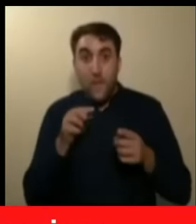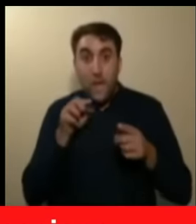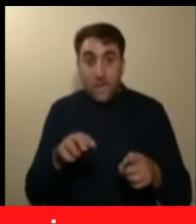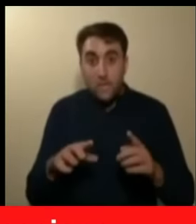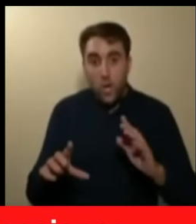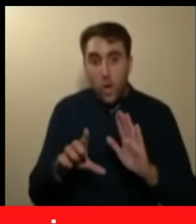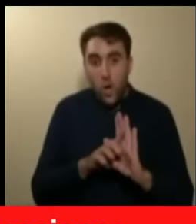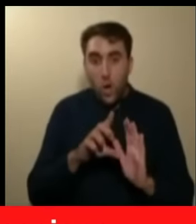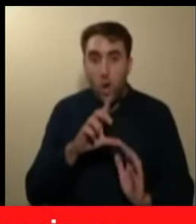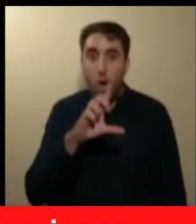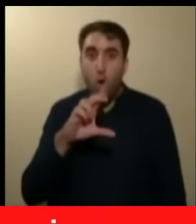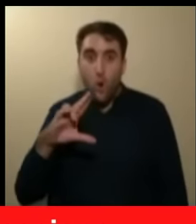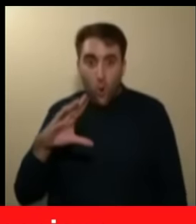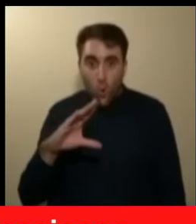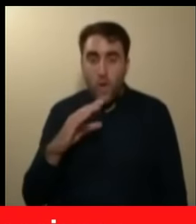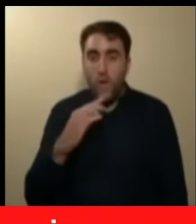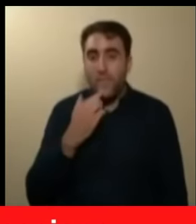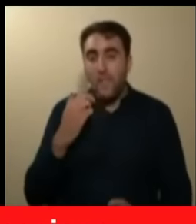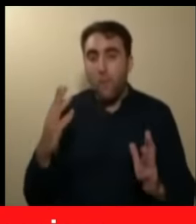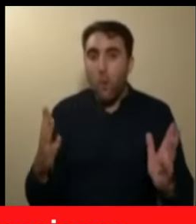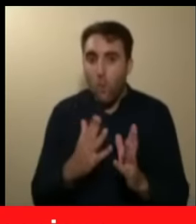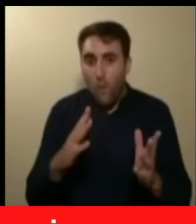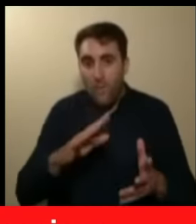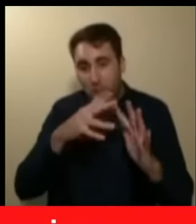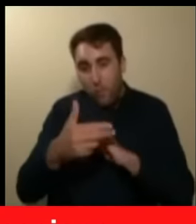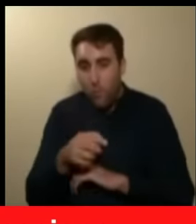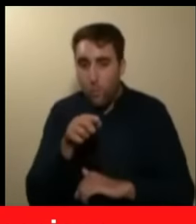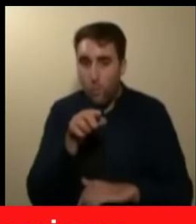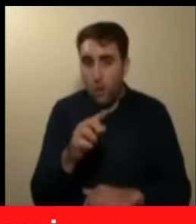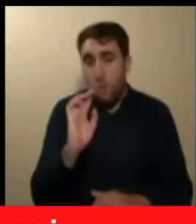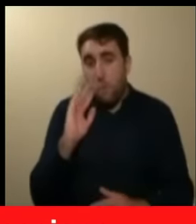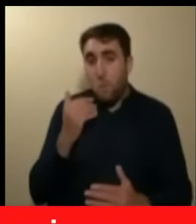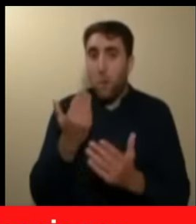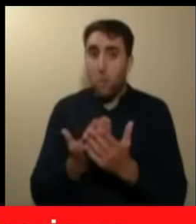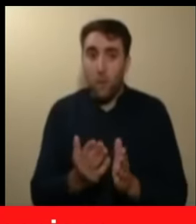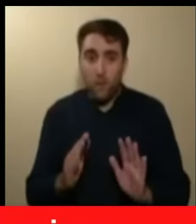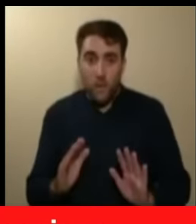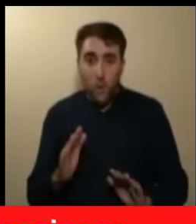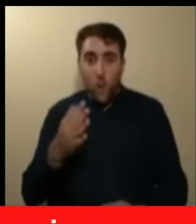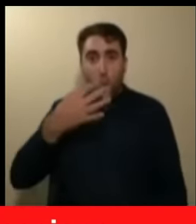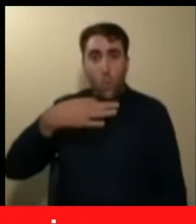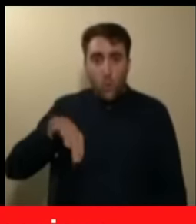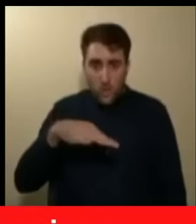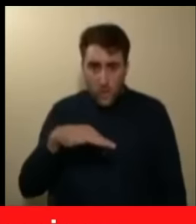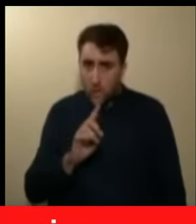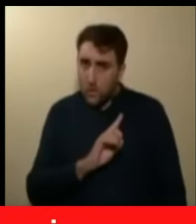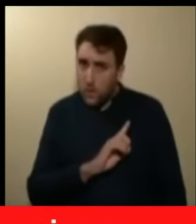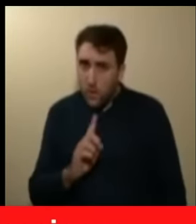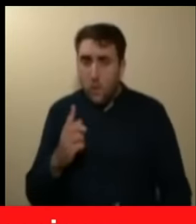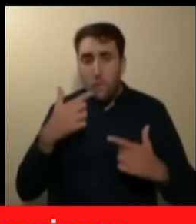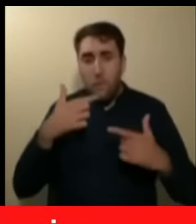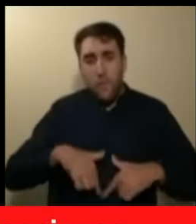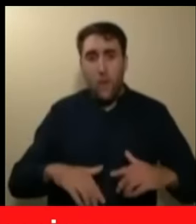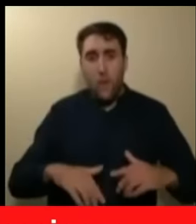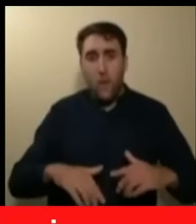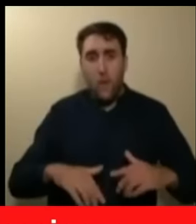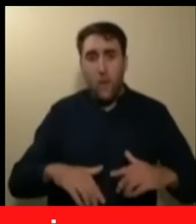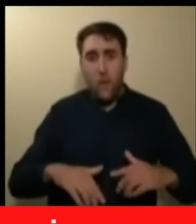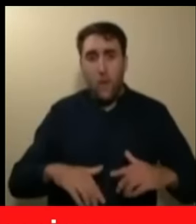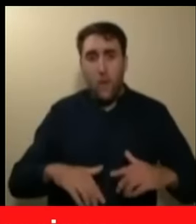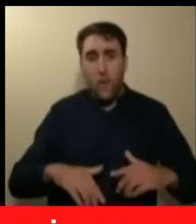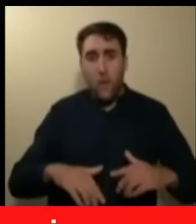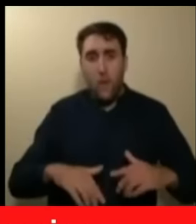LUC se promueve esta idea, esta propuesta. Es la única, no. El Ministerio de Vivienda está trabajando sobre